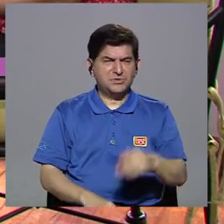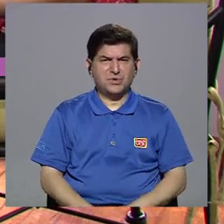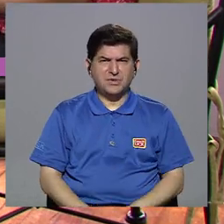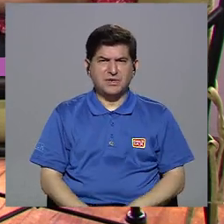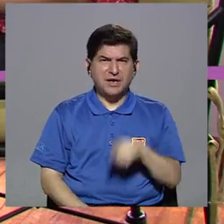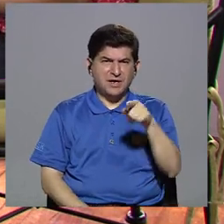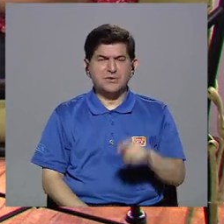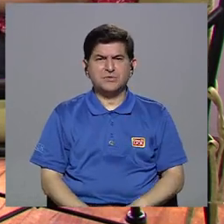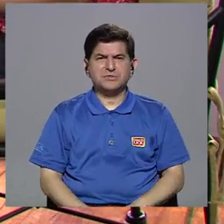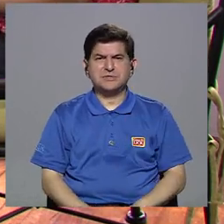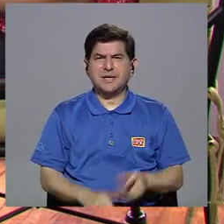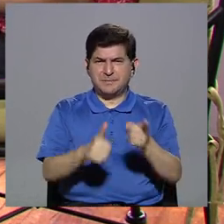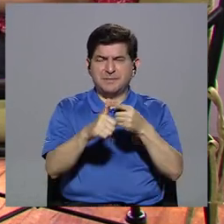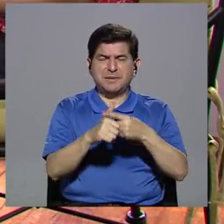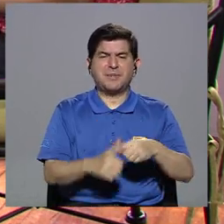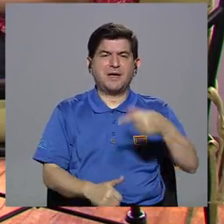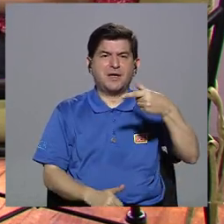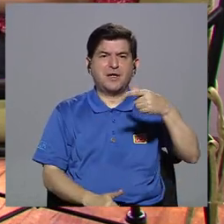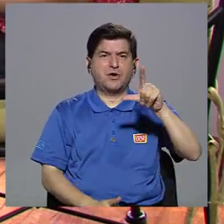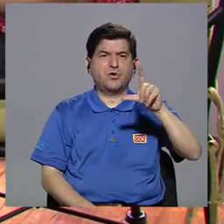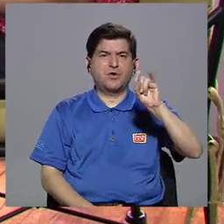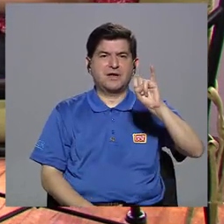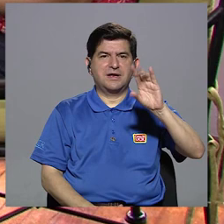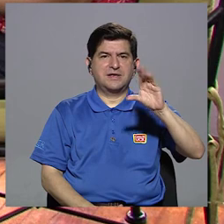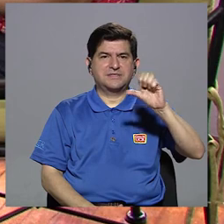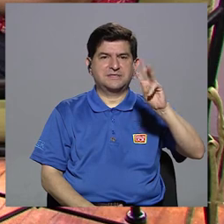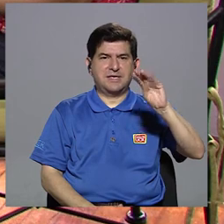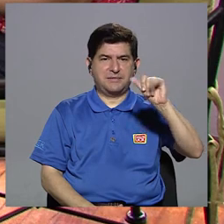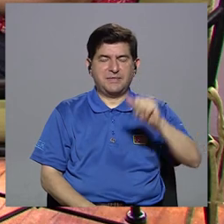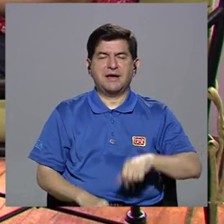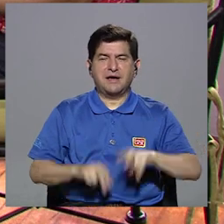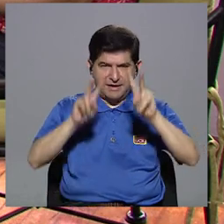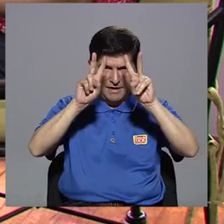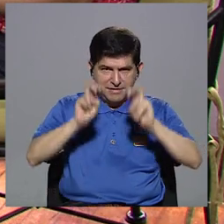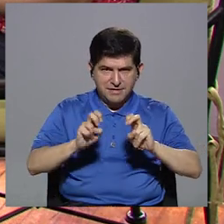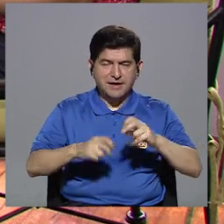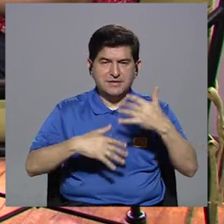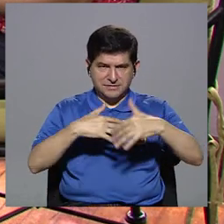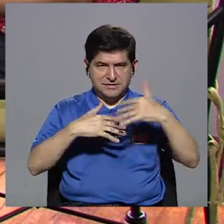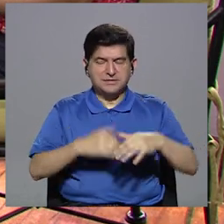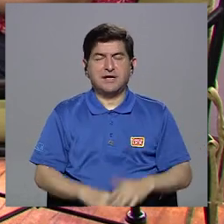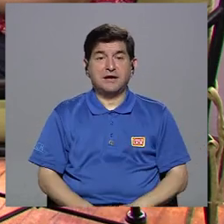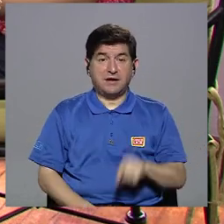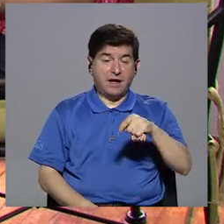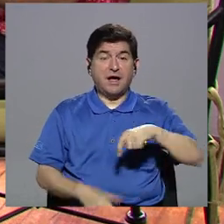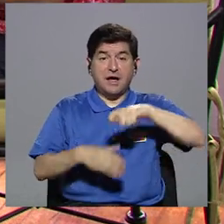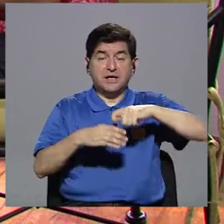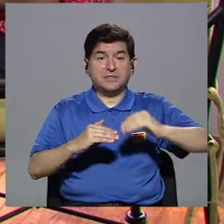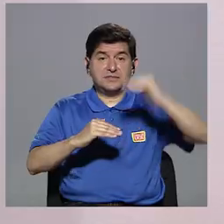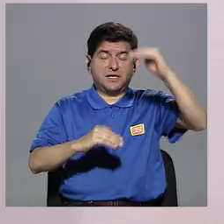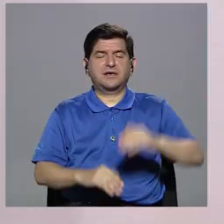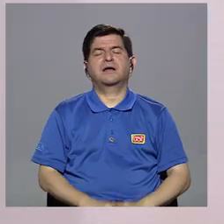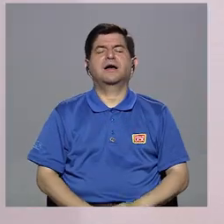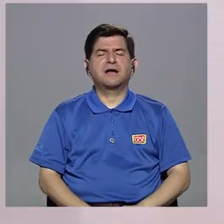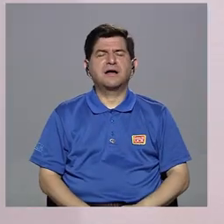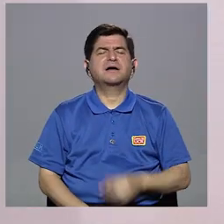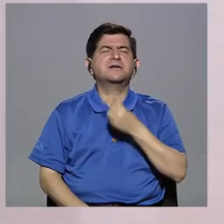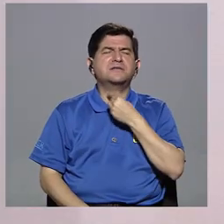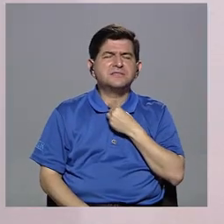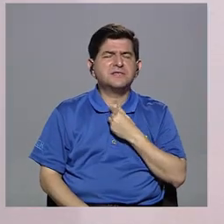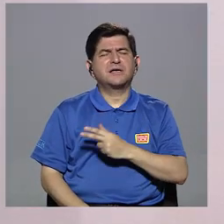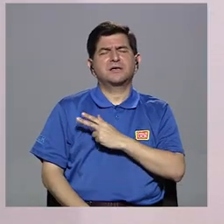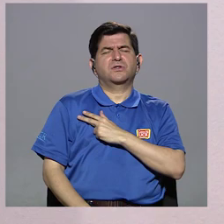muchacha les dice que no se hace una crisis en jazztel y se hace una miseria y aparece con el azúcar acto entonces los síntomas son sed orina de era